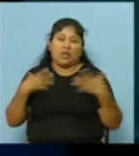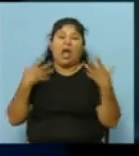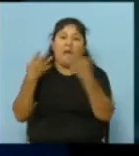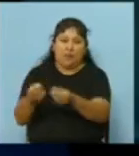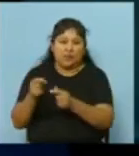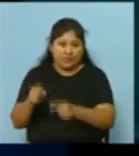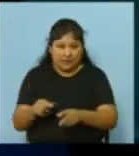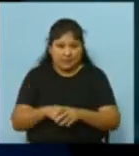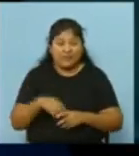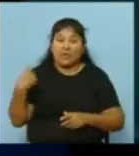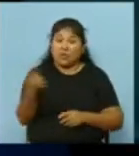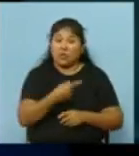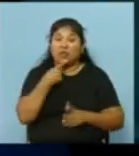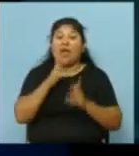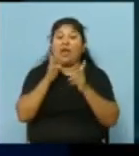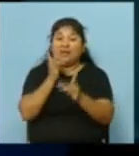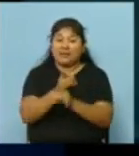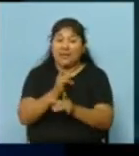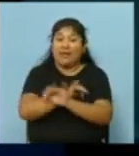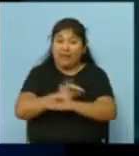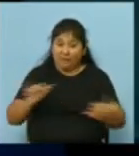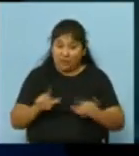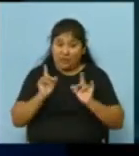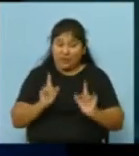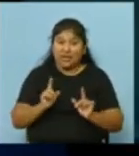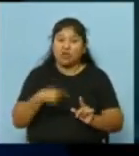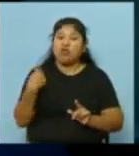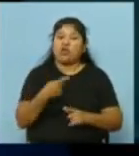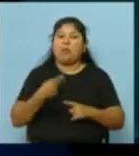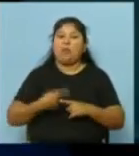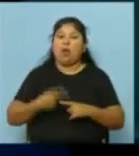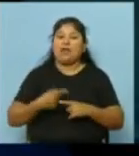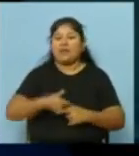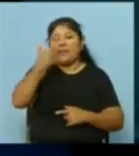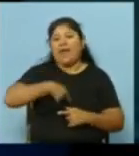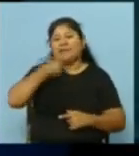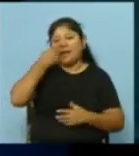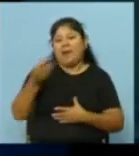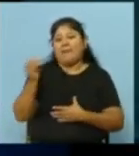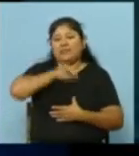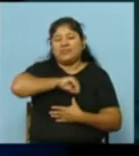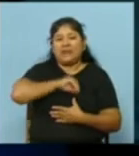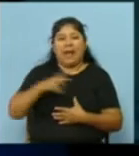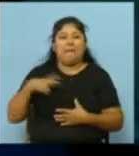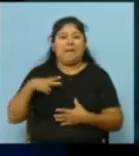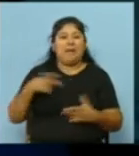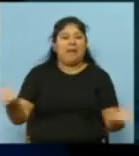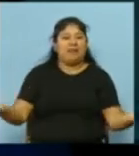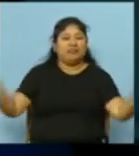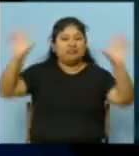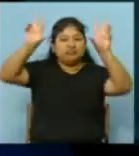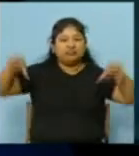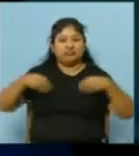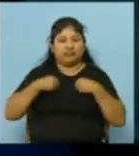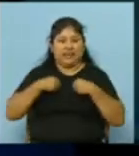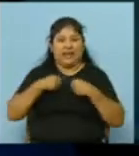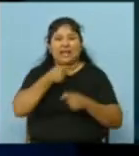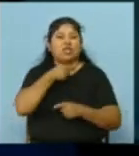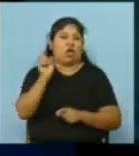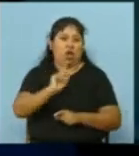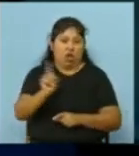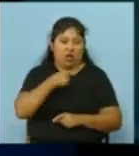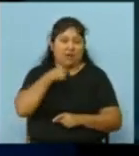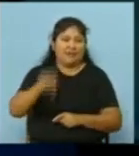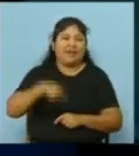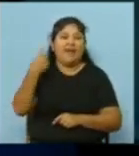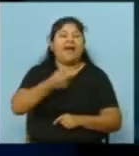no venimos a hacer política para un interés personal para enriquecernos sino que por eso decimos que todos tienen que